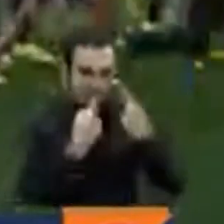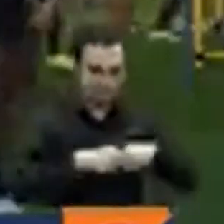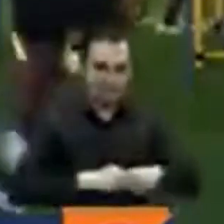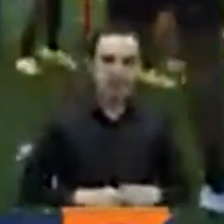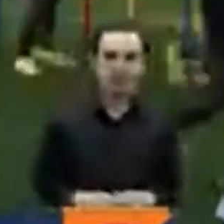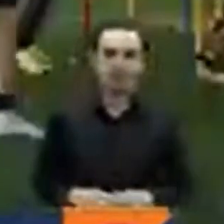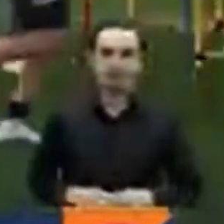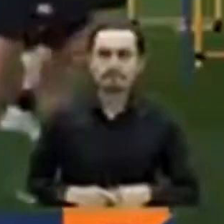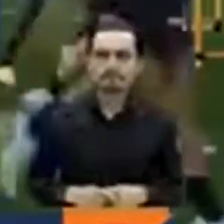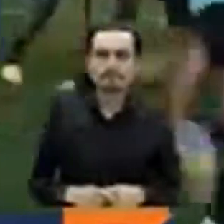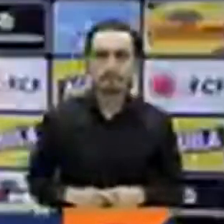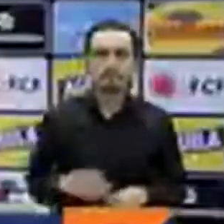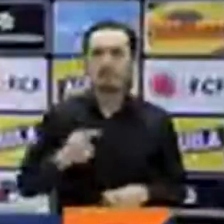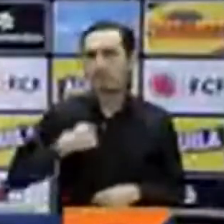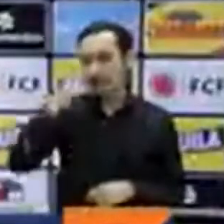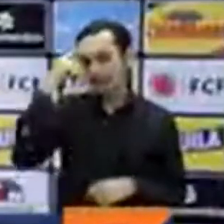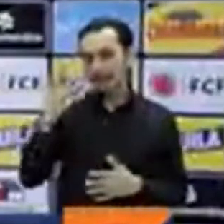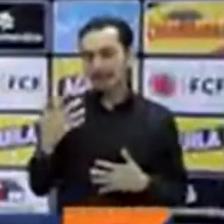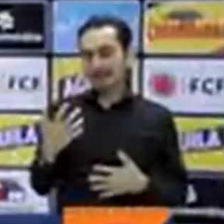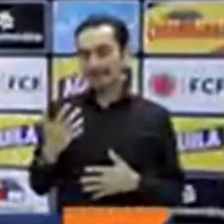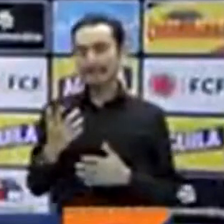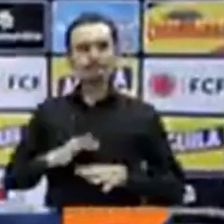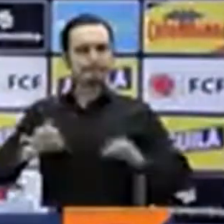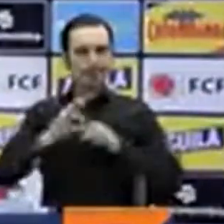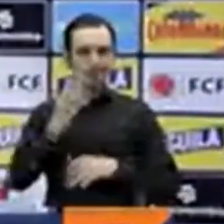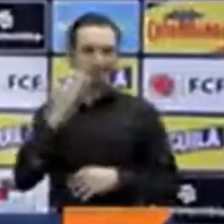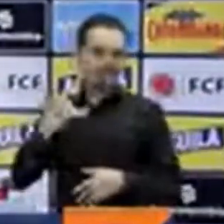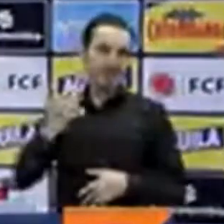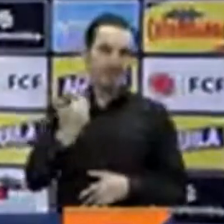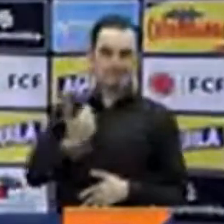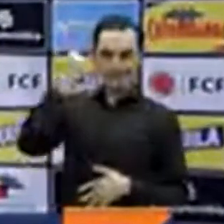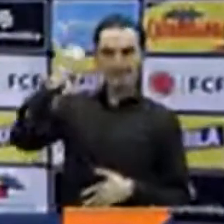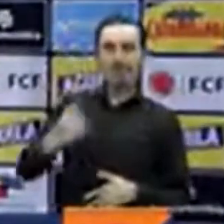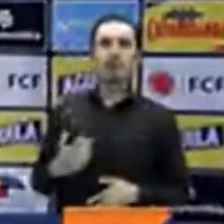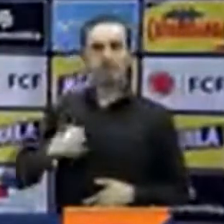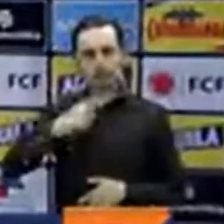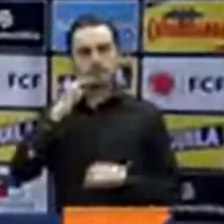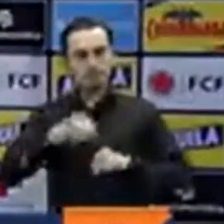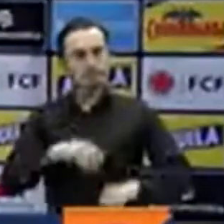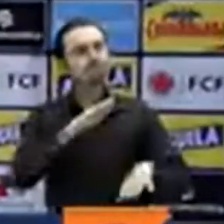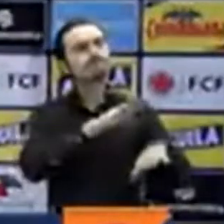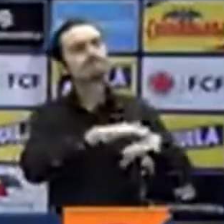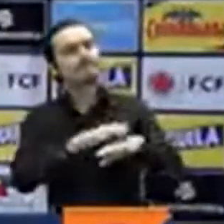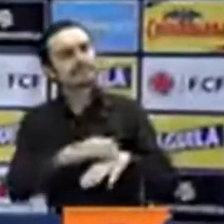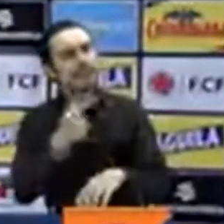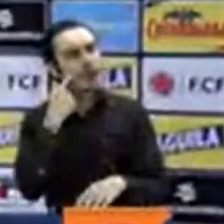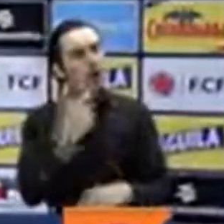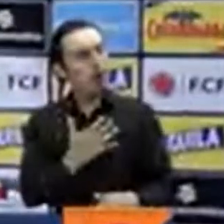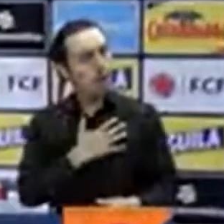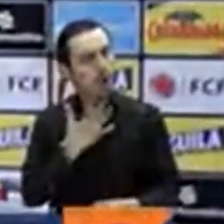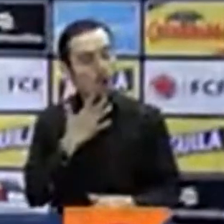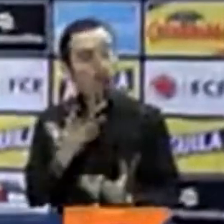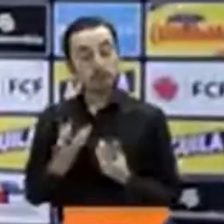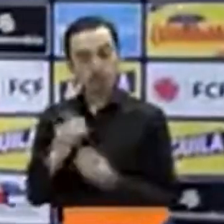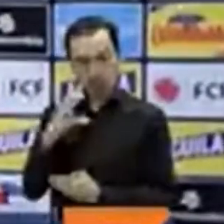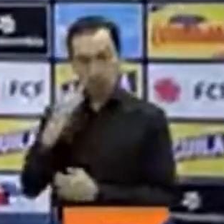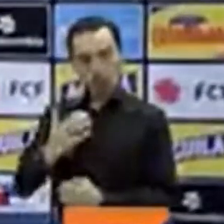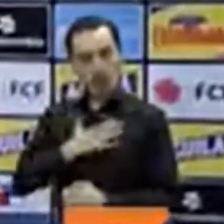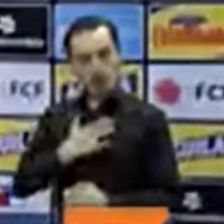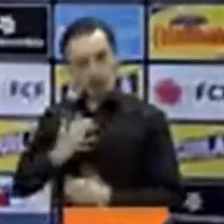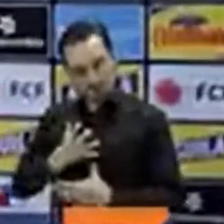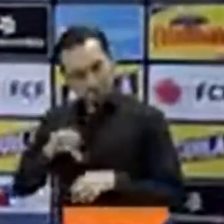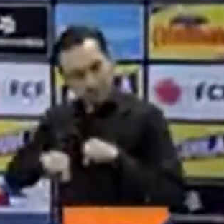es importante para nosotros los más grandes poder transmitir el sentido de pertenencia que se debe tener al